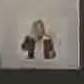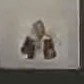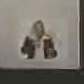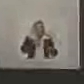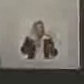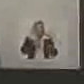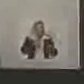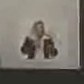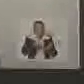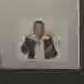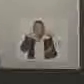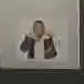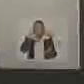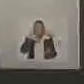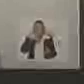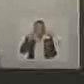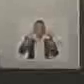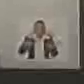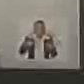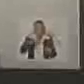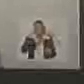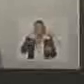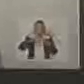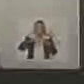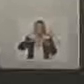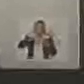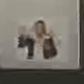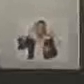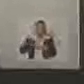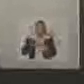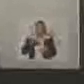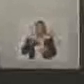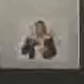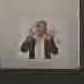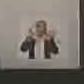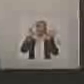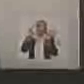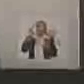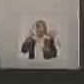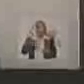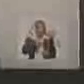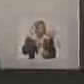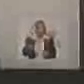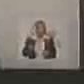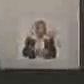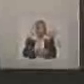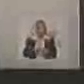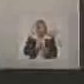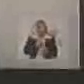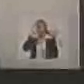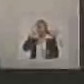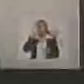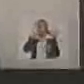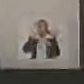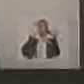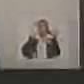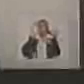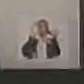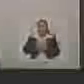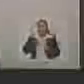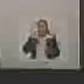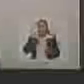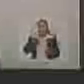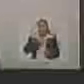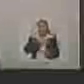los romeristas que se han robado sistemáticamente nuestro presupuesto delegacional. Ni uno solo más vamos